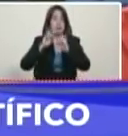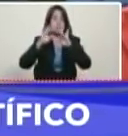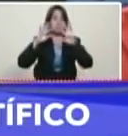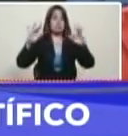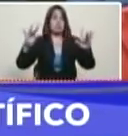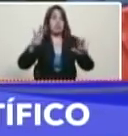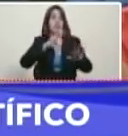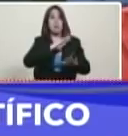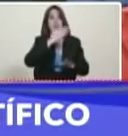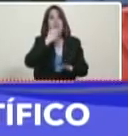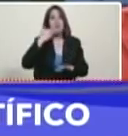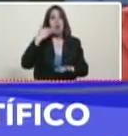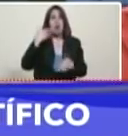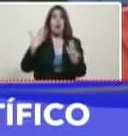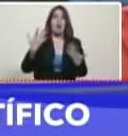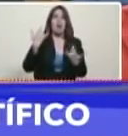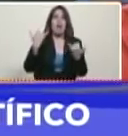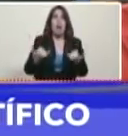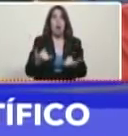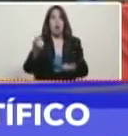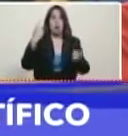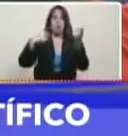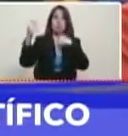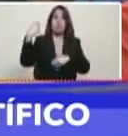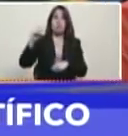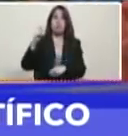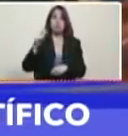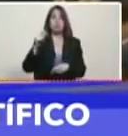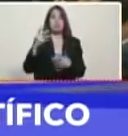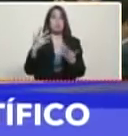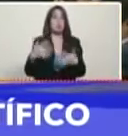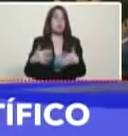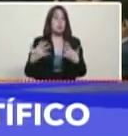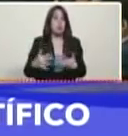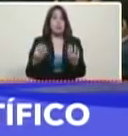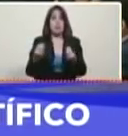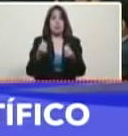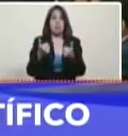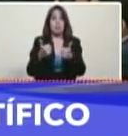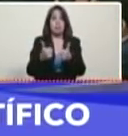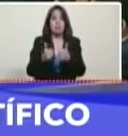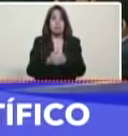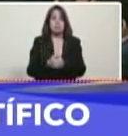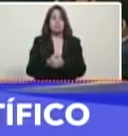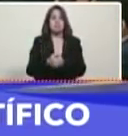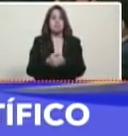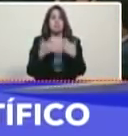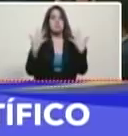es de mejor calidad y lo estamos exportando. Ya son